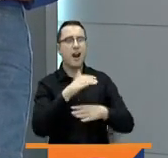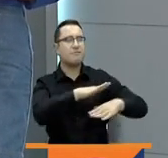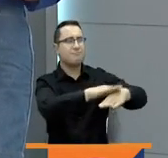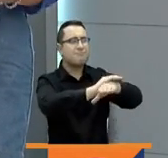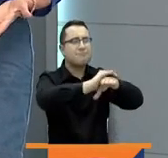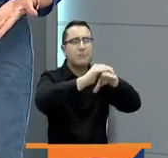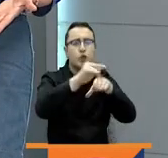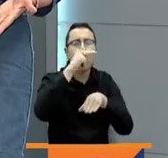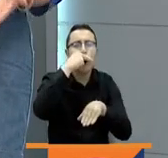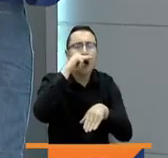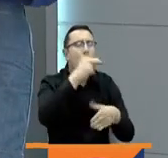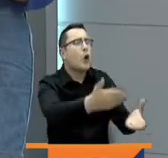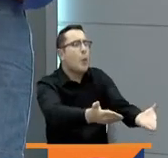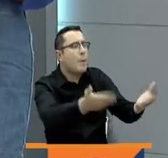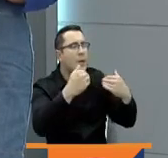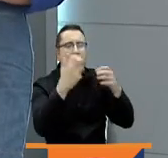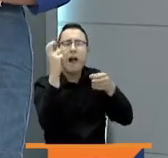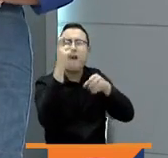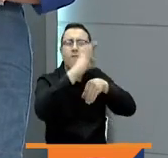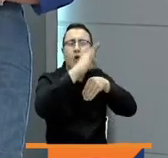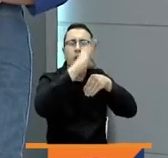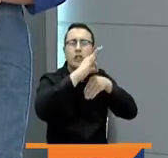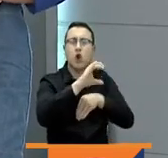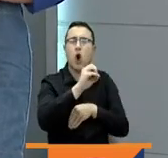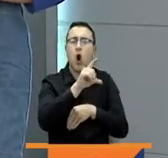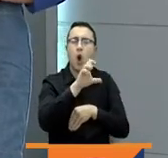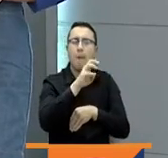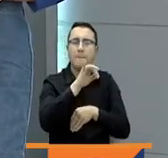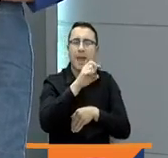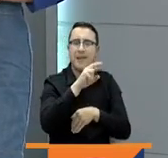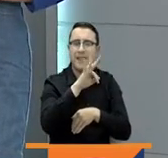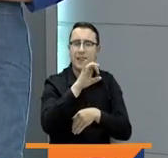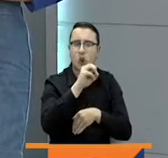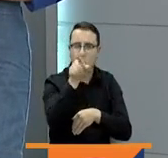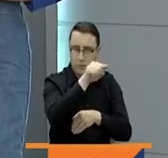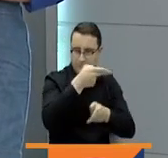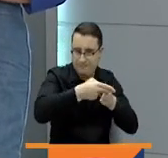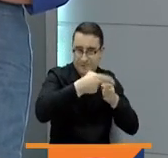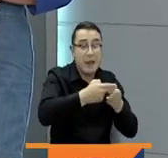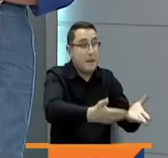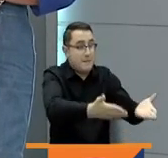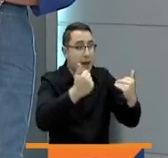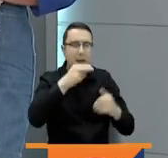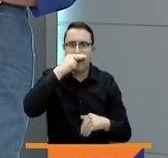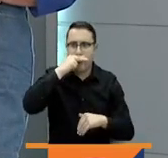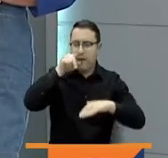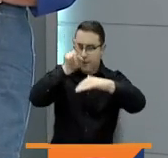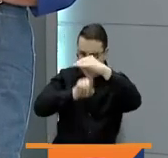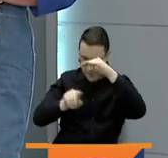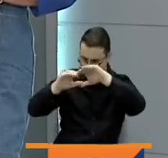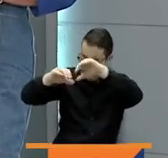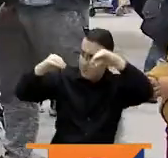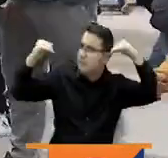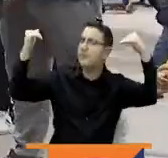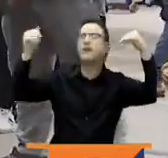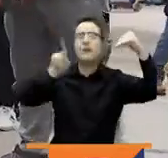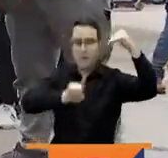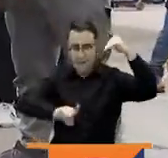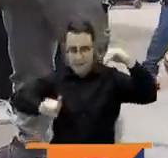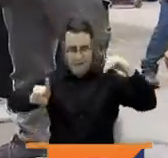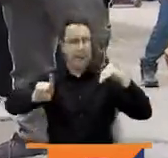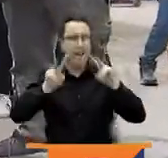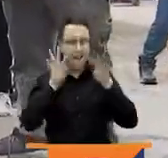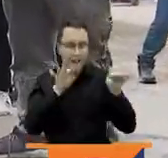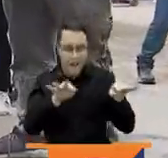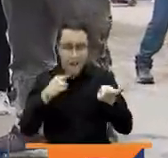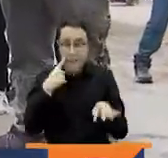el juego versus Patriotas. Los niños se mostraron muy felices de entrar al estadio por primera vez.